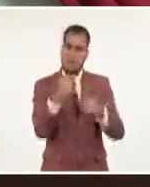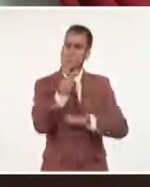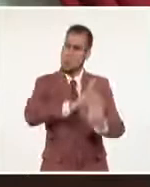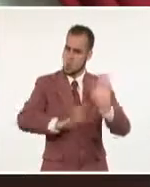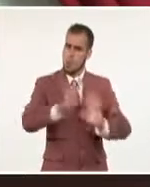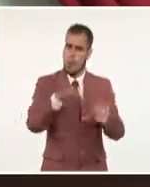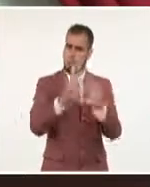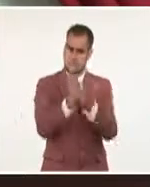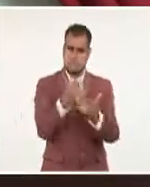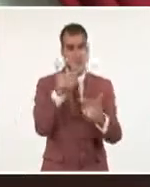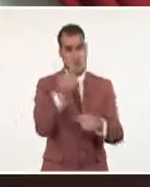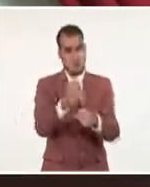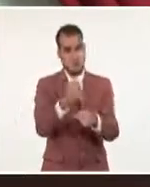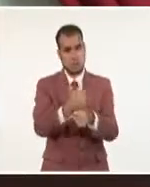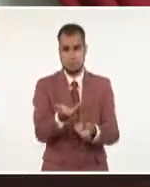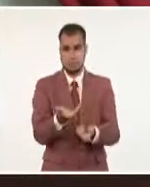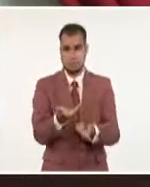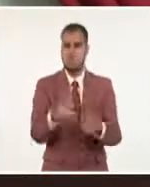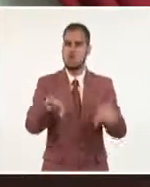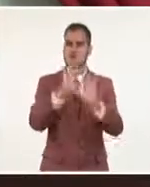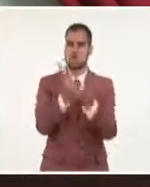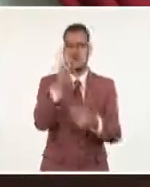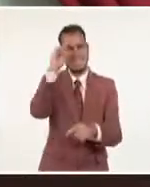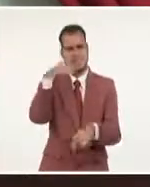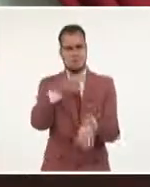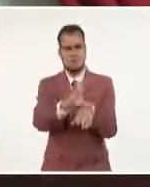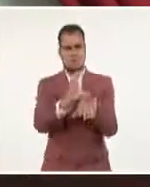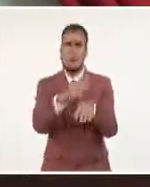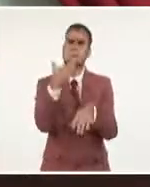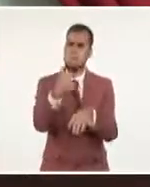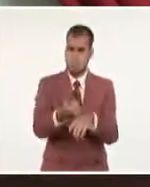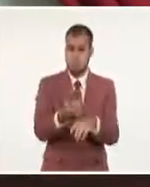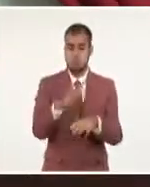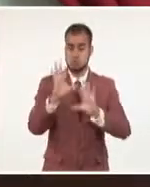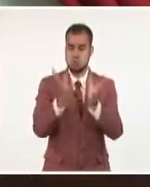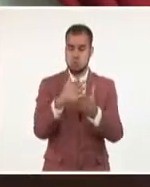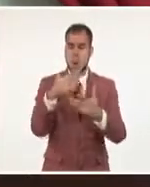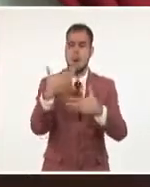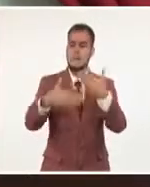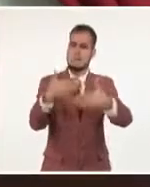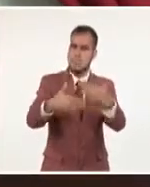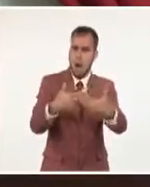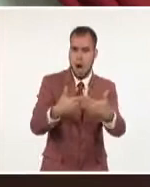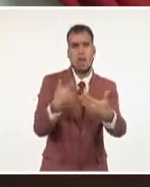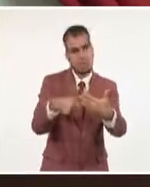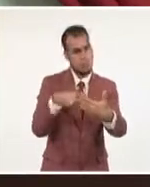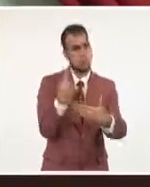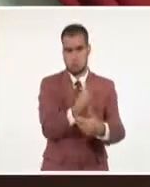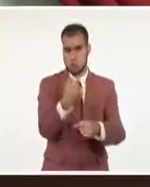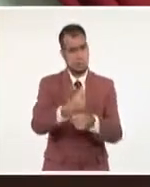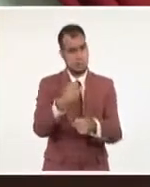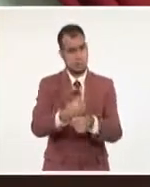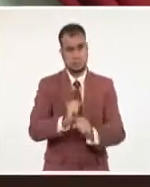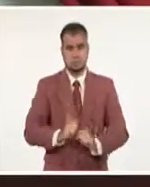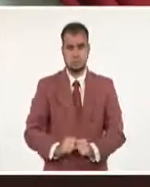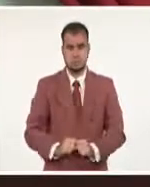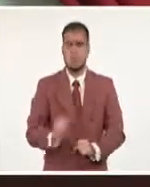o la transformación digital de nuestros procesos y la comunicación